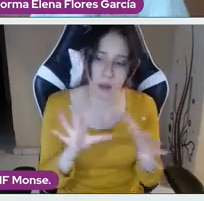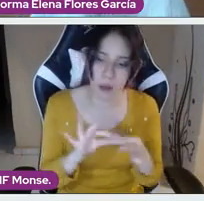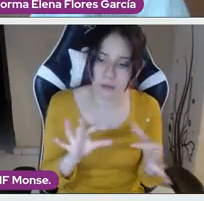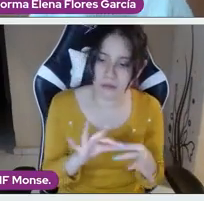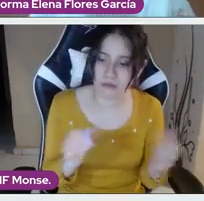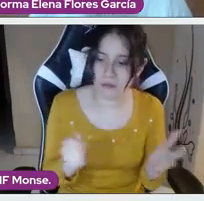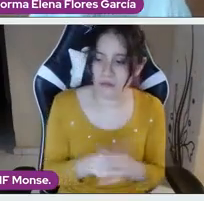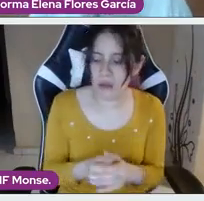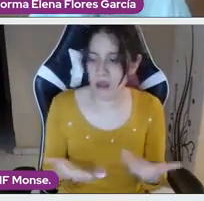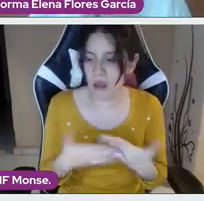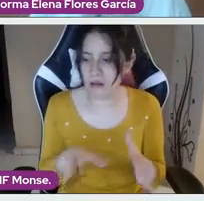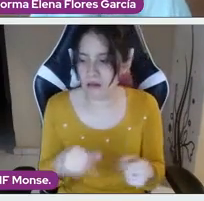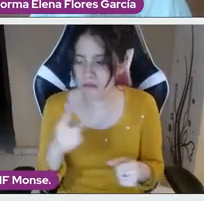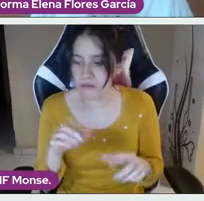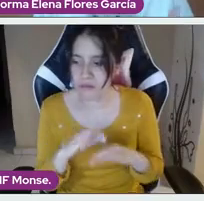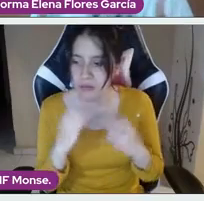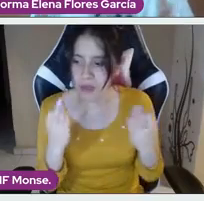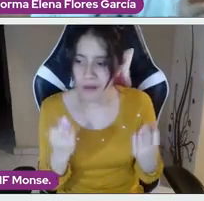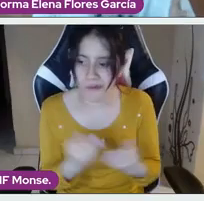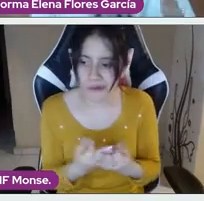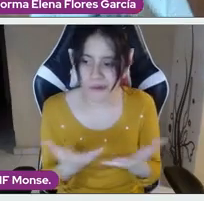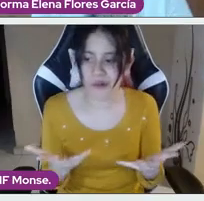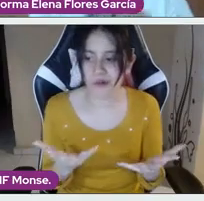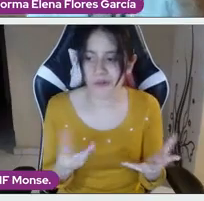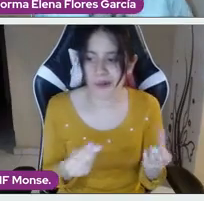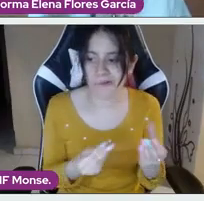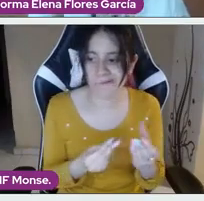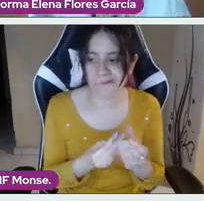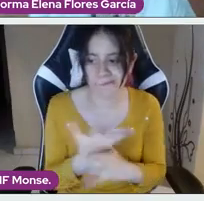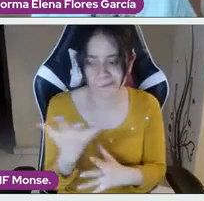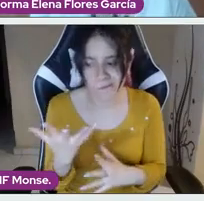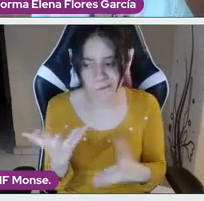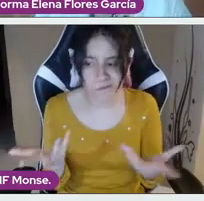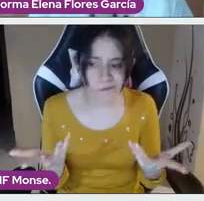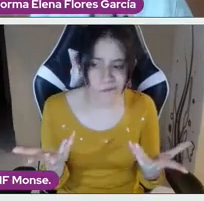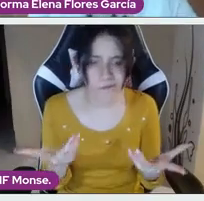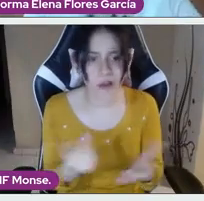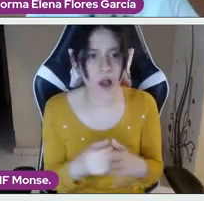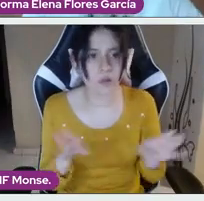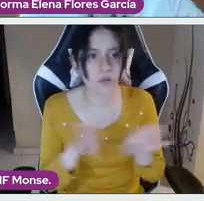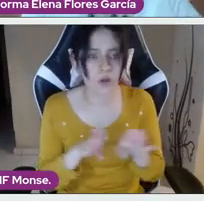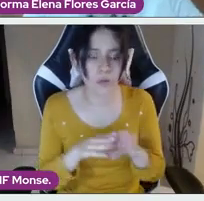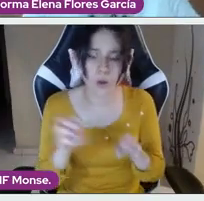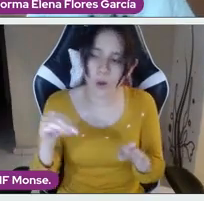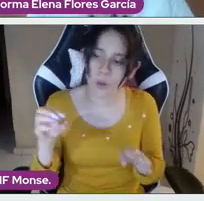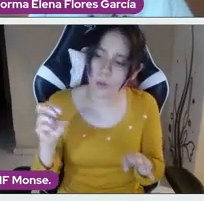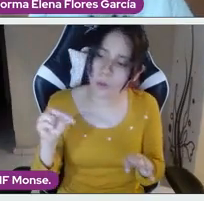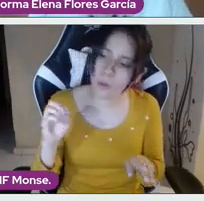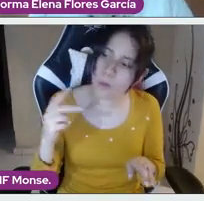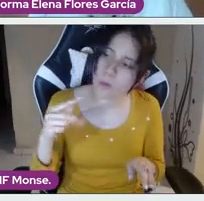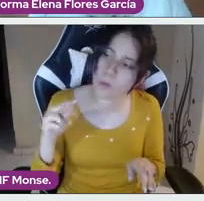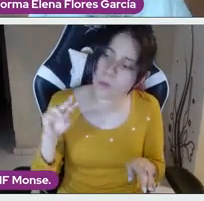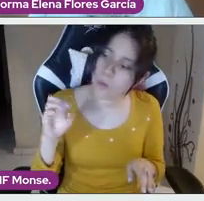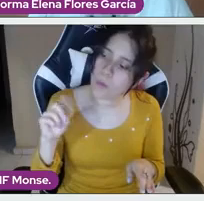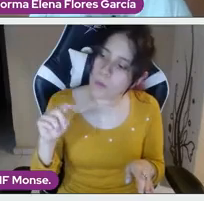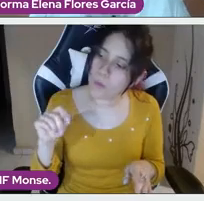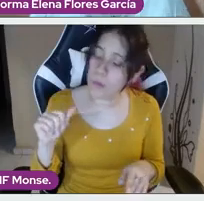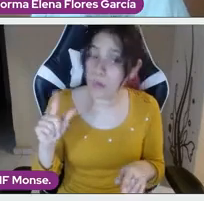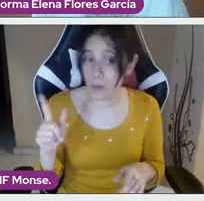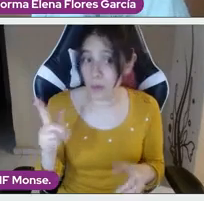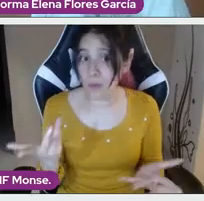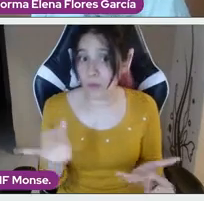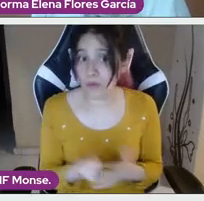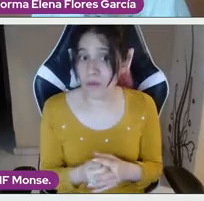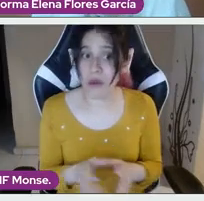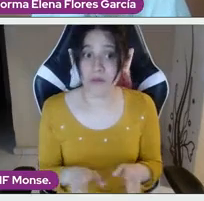estructura familiar monoparental, y en qué sentido es, ¿no? Monoparental, desde qué perspectiva